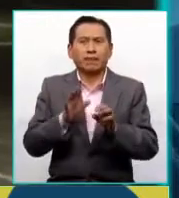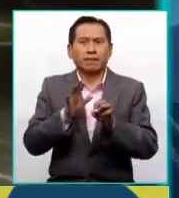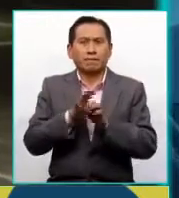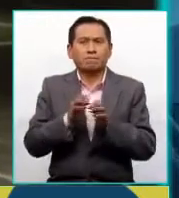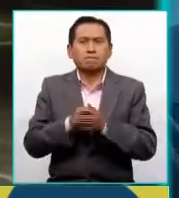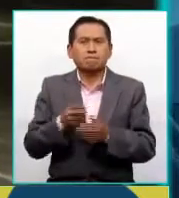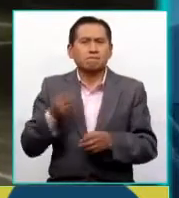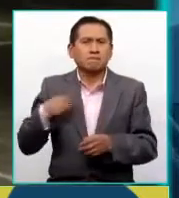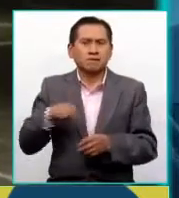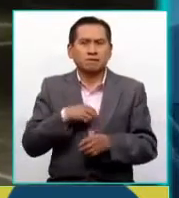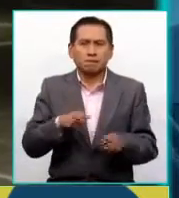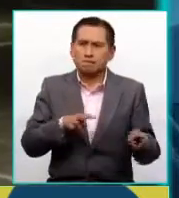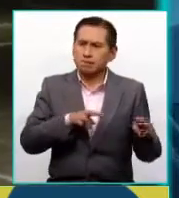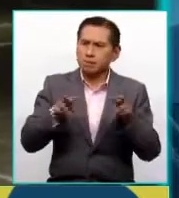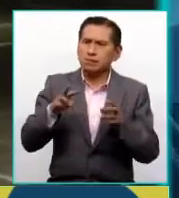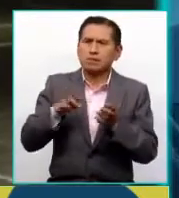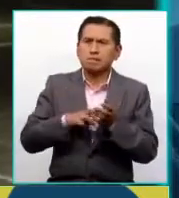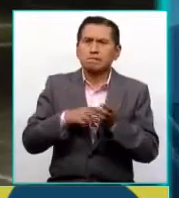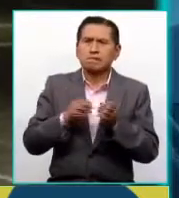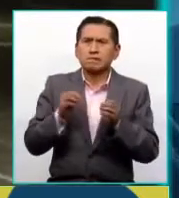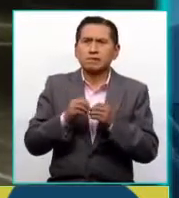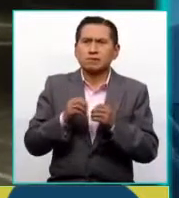lo vamos a tomar